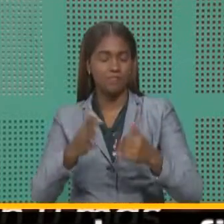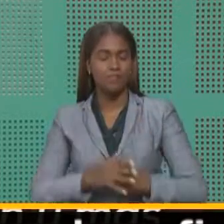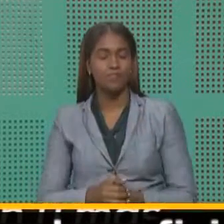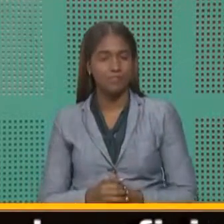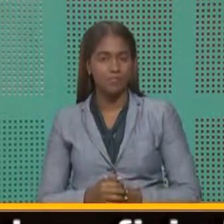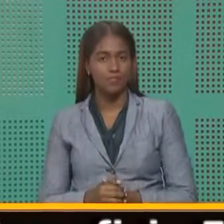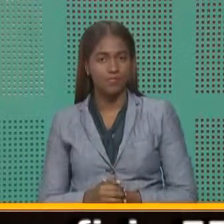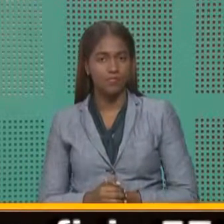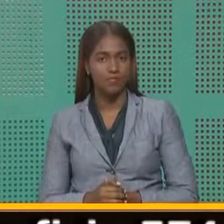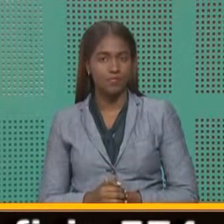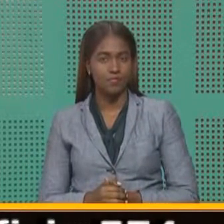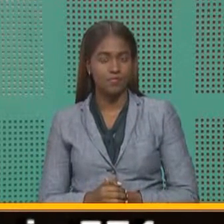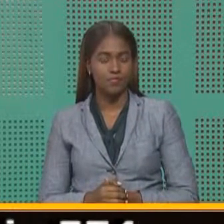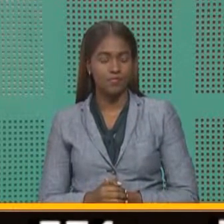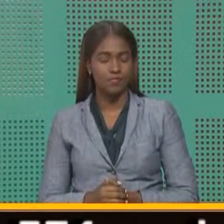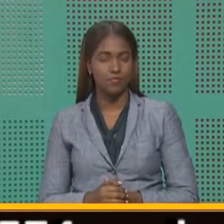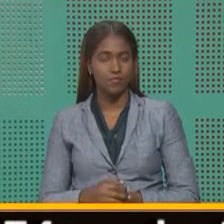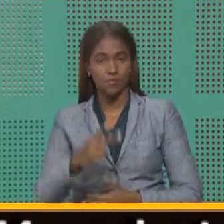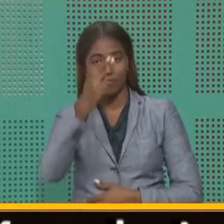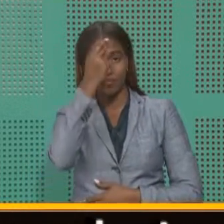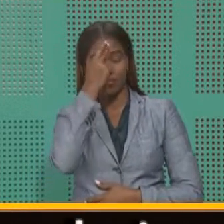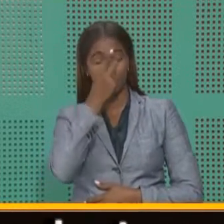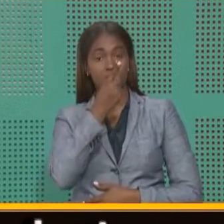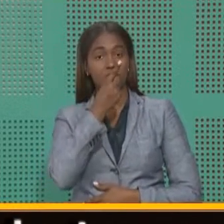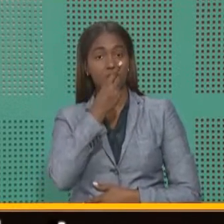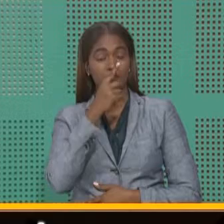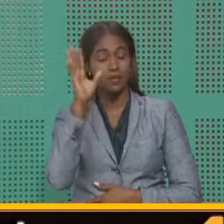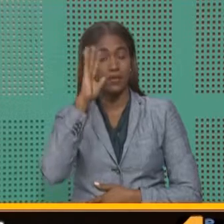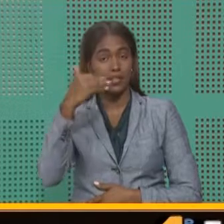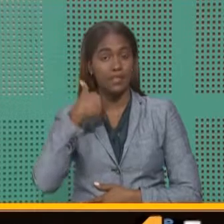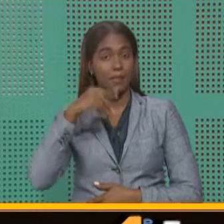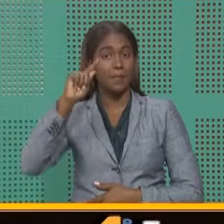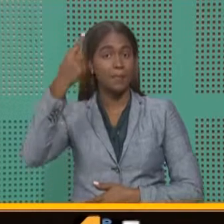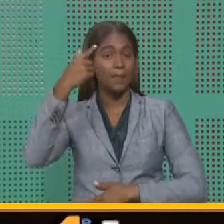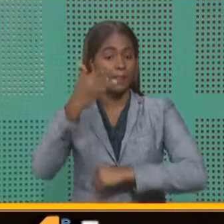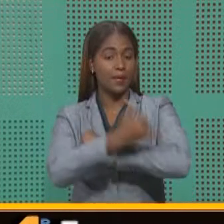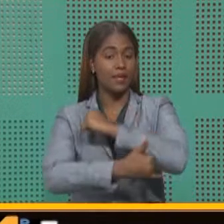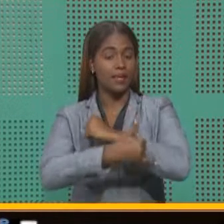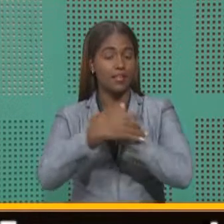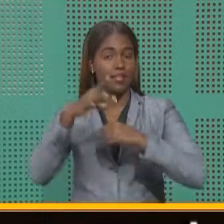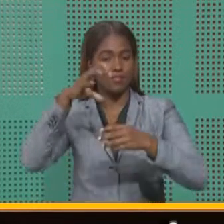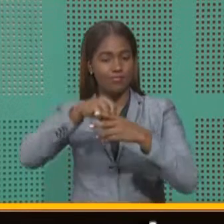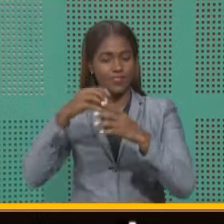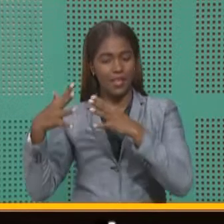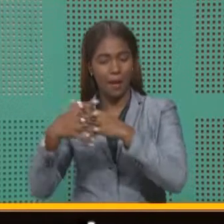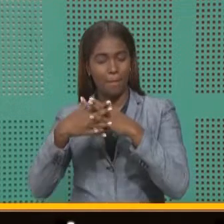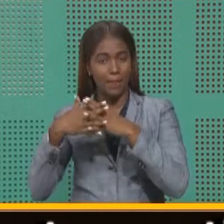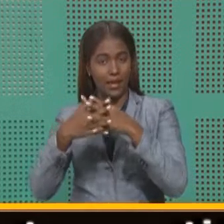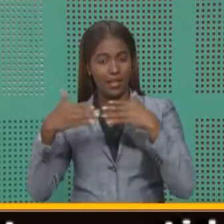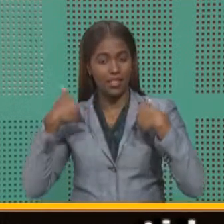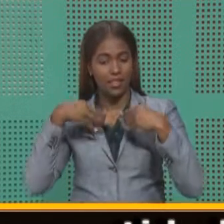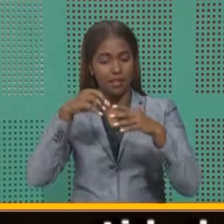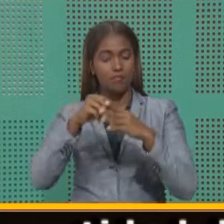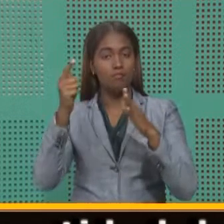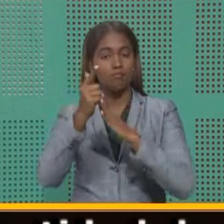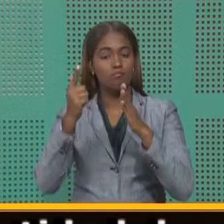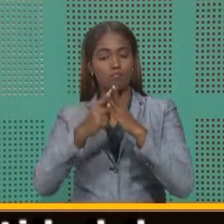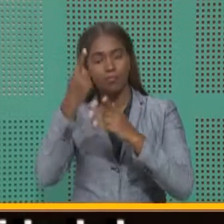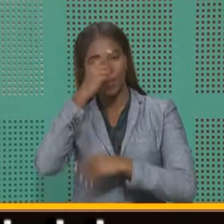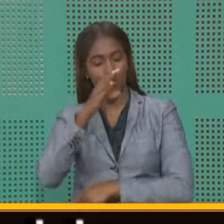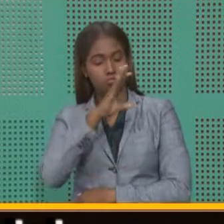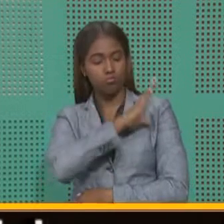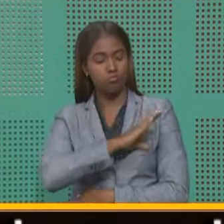y la república dominicana será el primer país de américa latina en tener una ley de cualificaciones